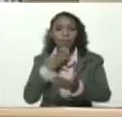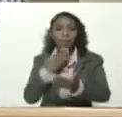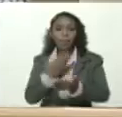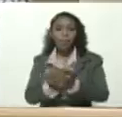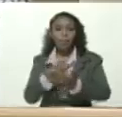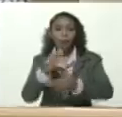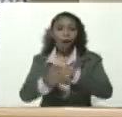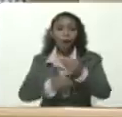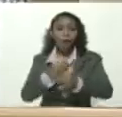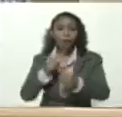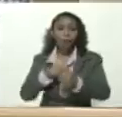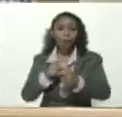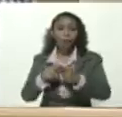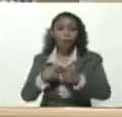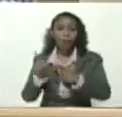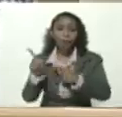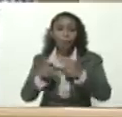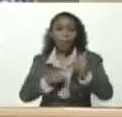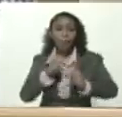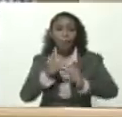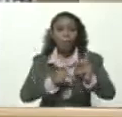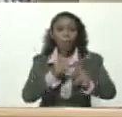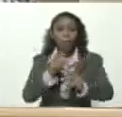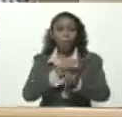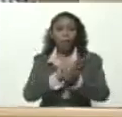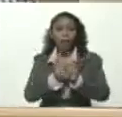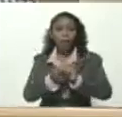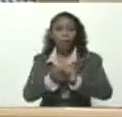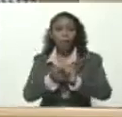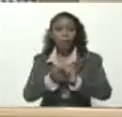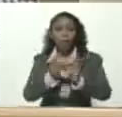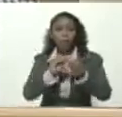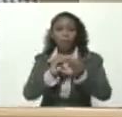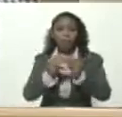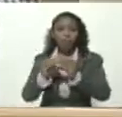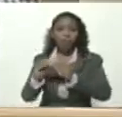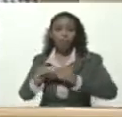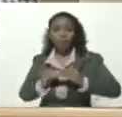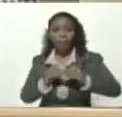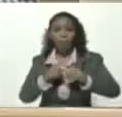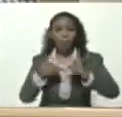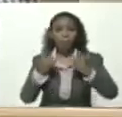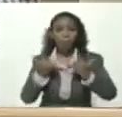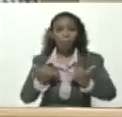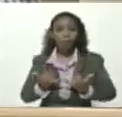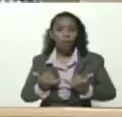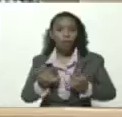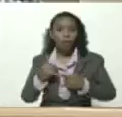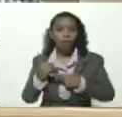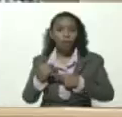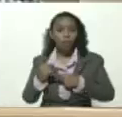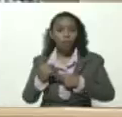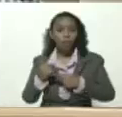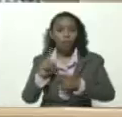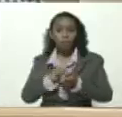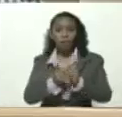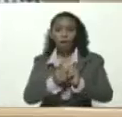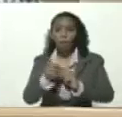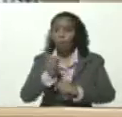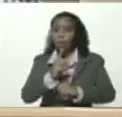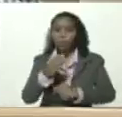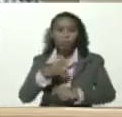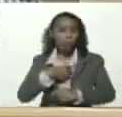hacer entonces ese proceso de sustitución y modificaciones, pero ya esos cambios no